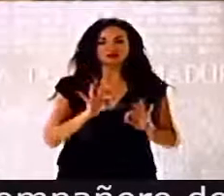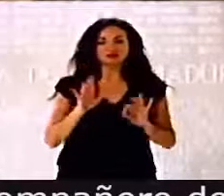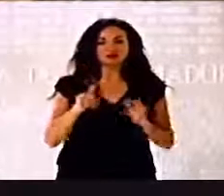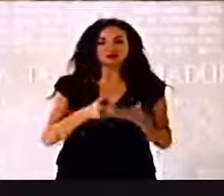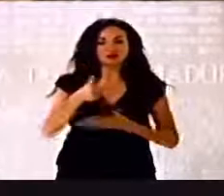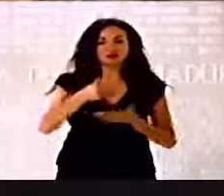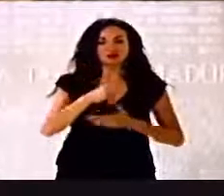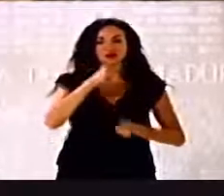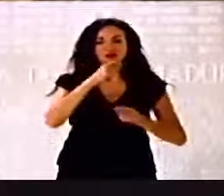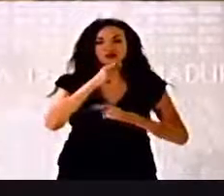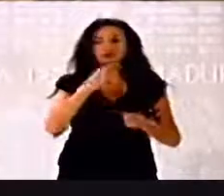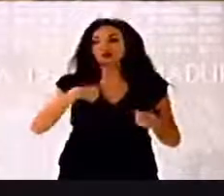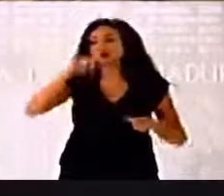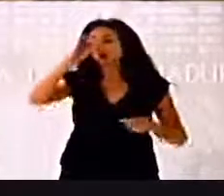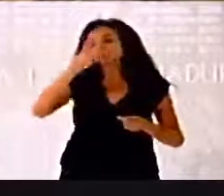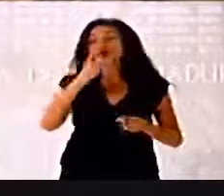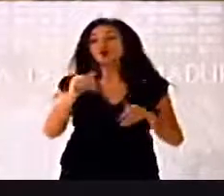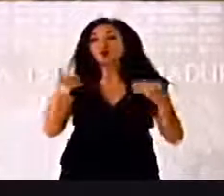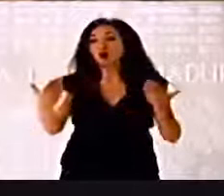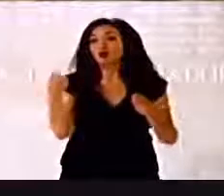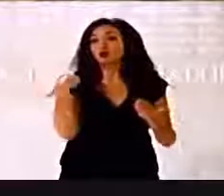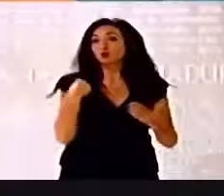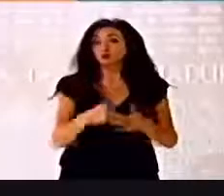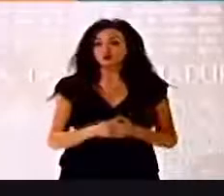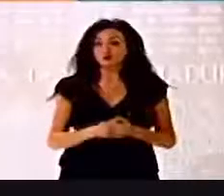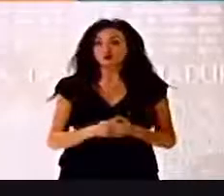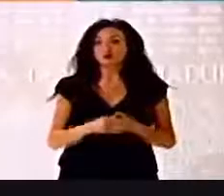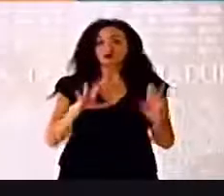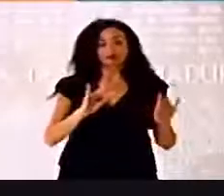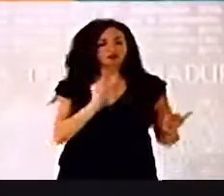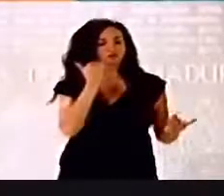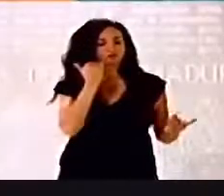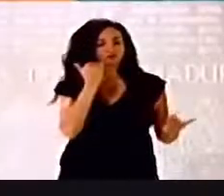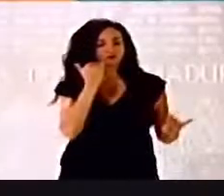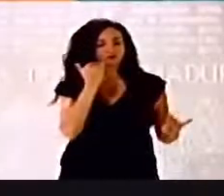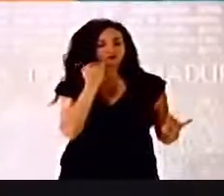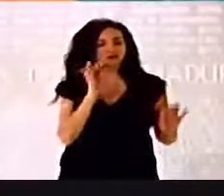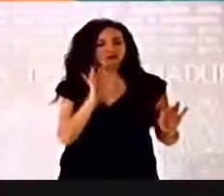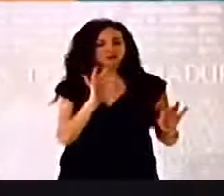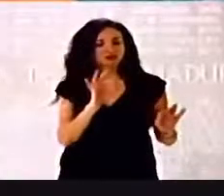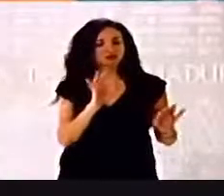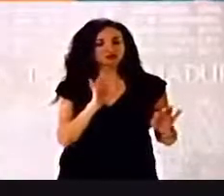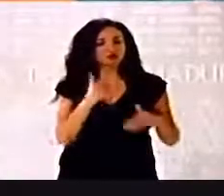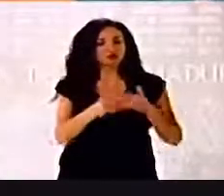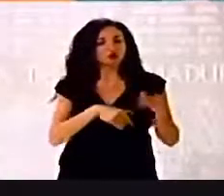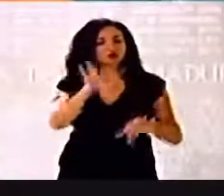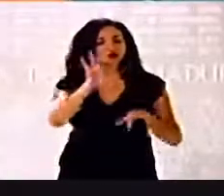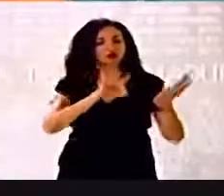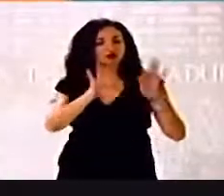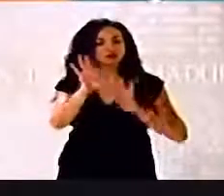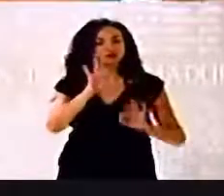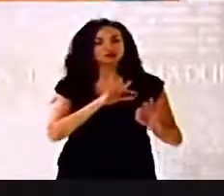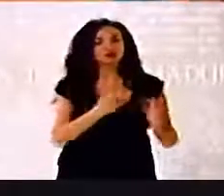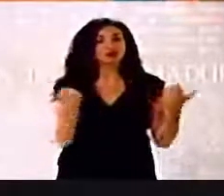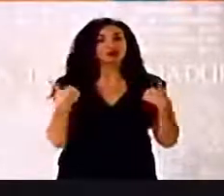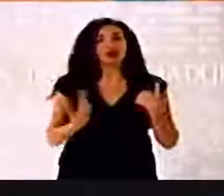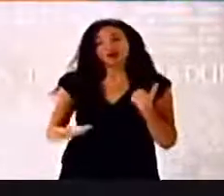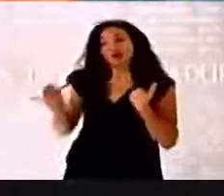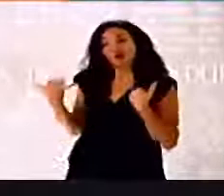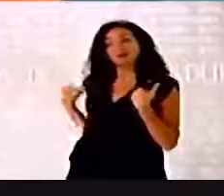pero no sé tampoco por qué proceso selectivo me está preguntando. Las fechas para la celebración de procesos selectivos que habían sido